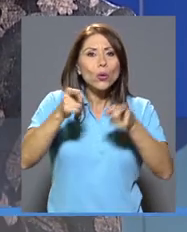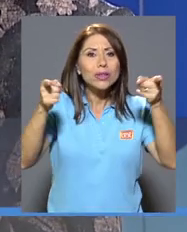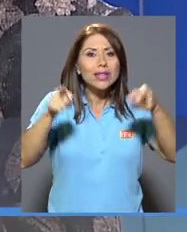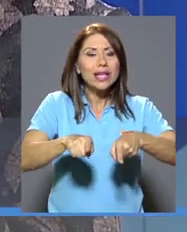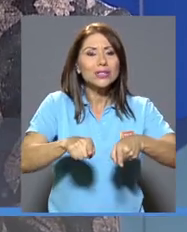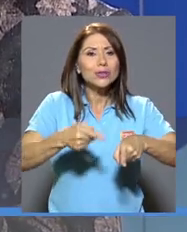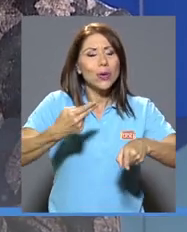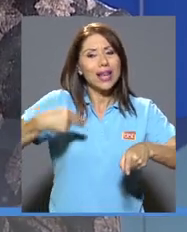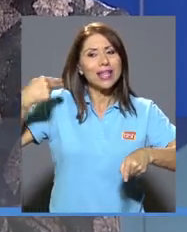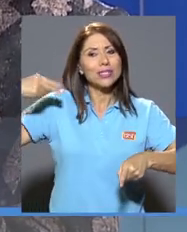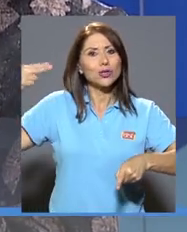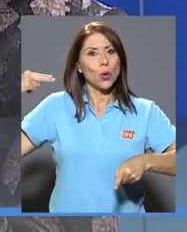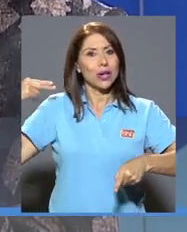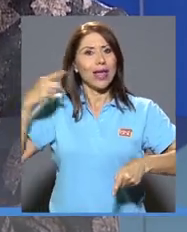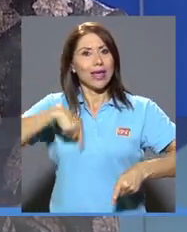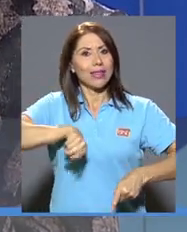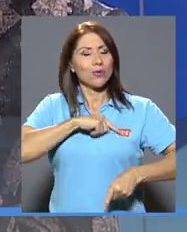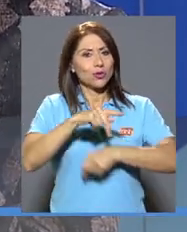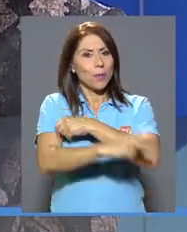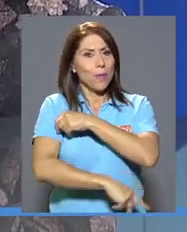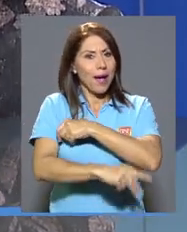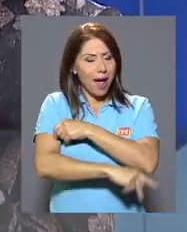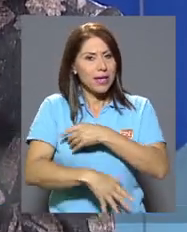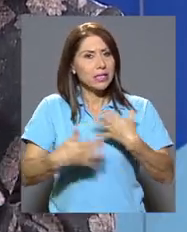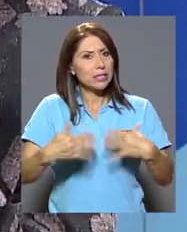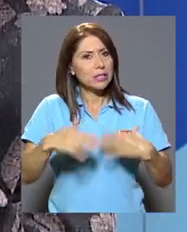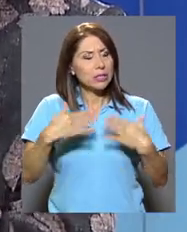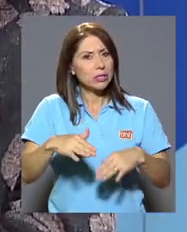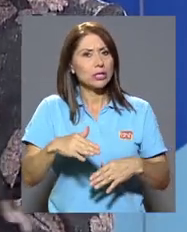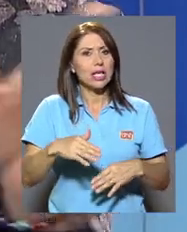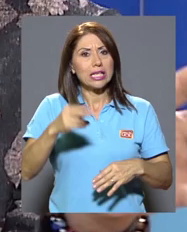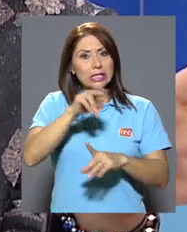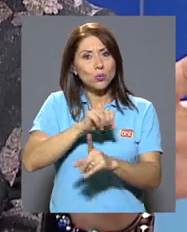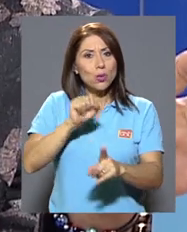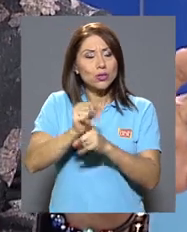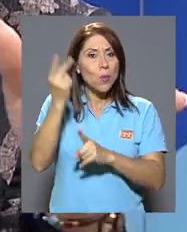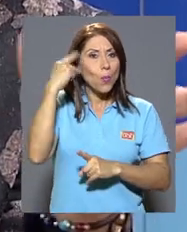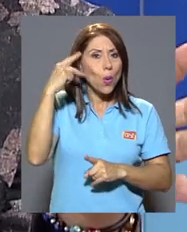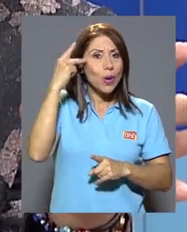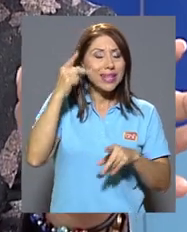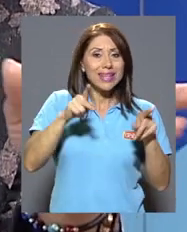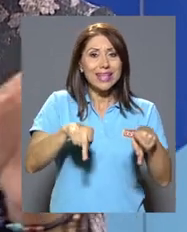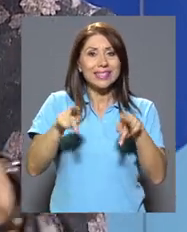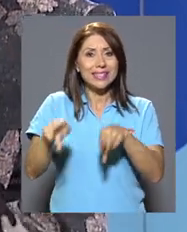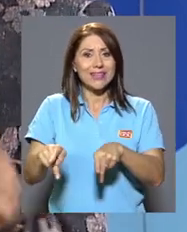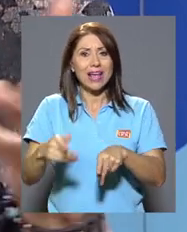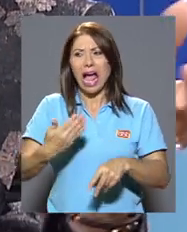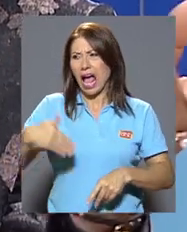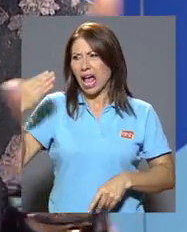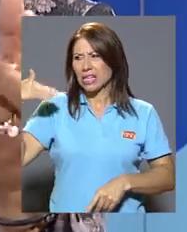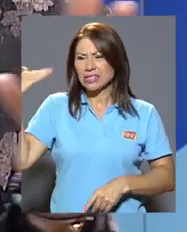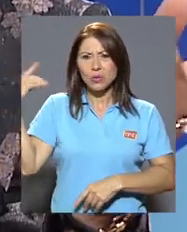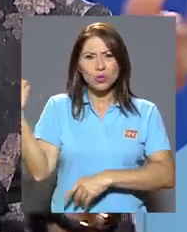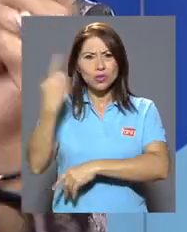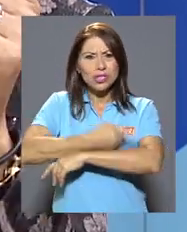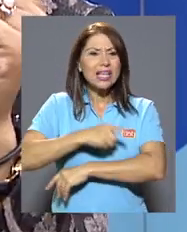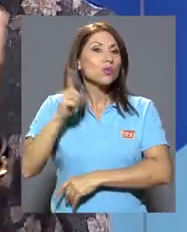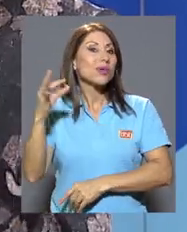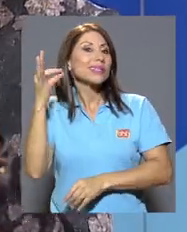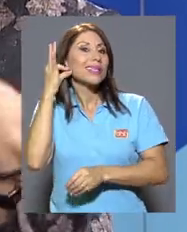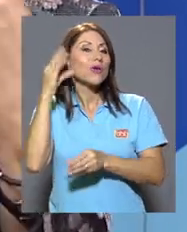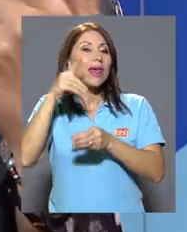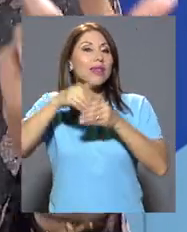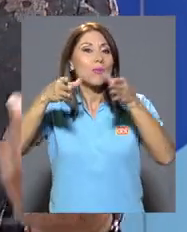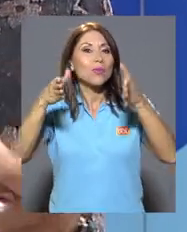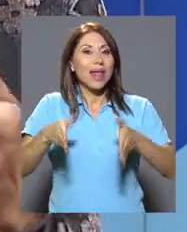cívica por así decirlo de nuestro país y política muy particular verdad inclusive hace unas semanas o hace unos días con una de las señoras diputadas de la asamblea